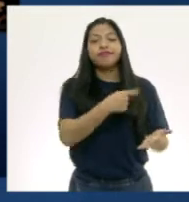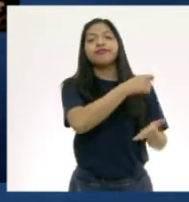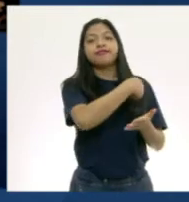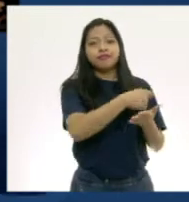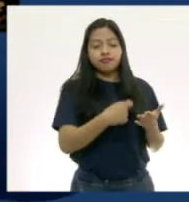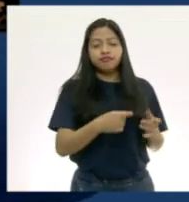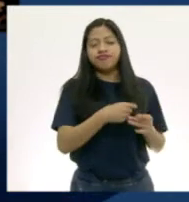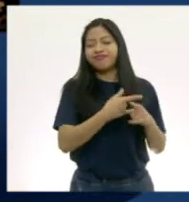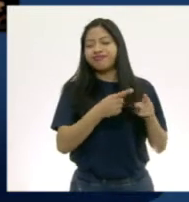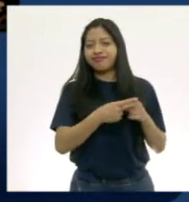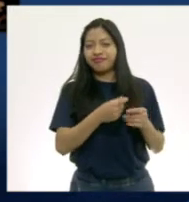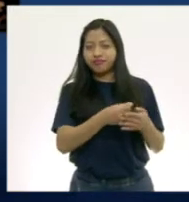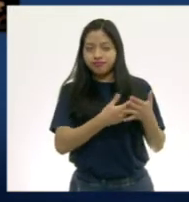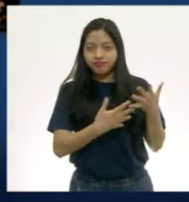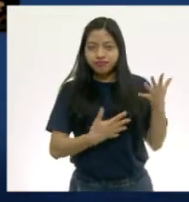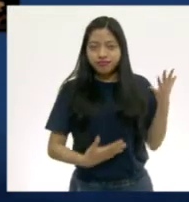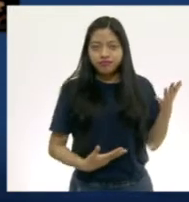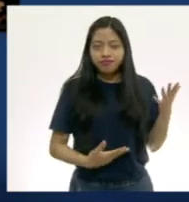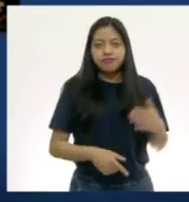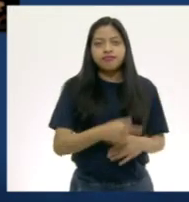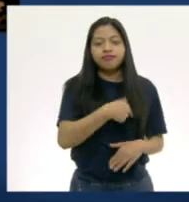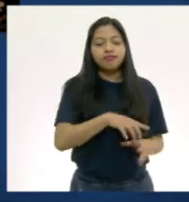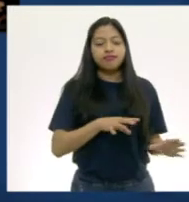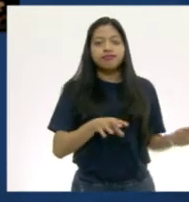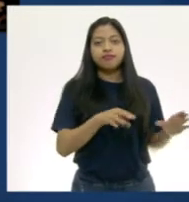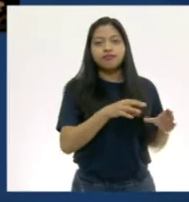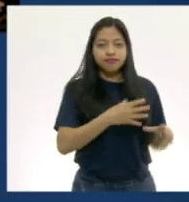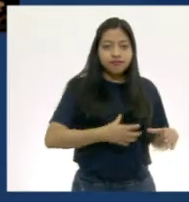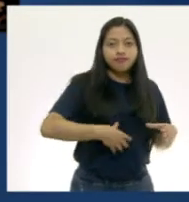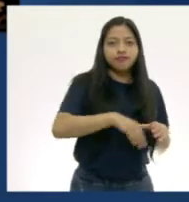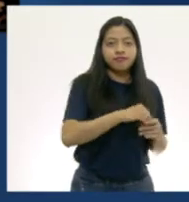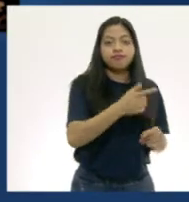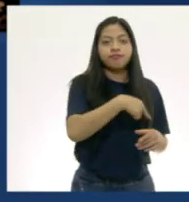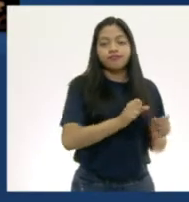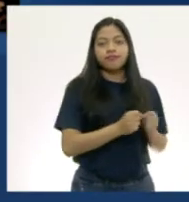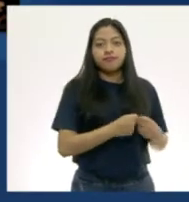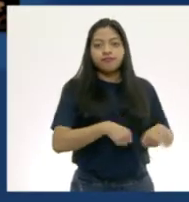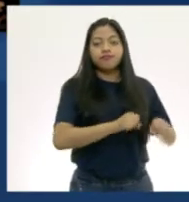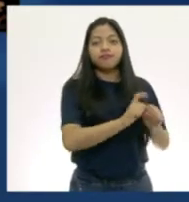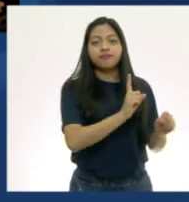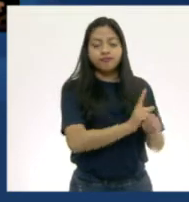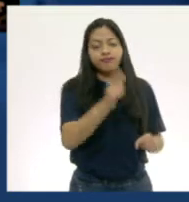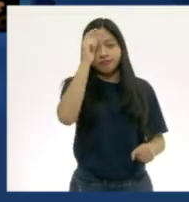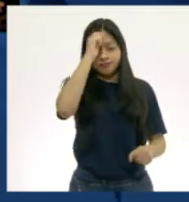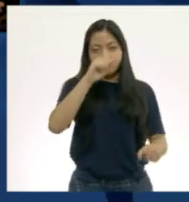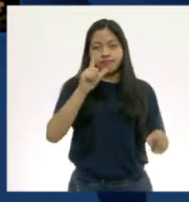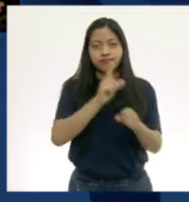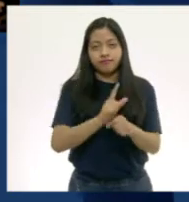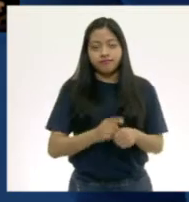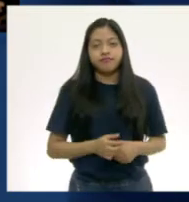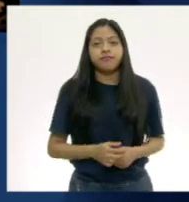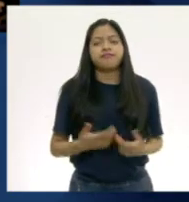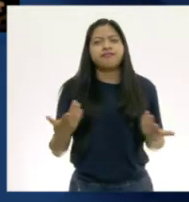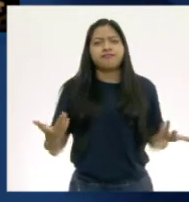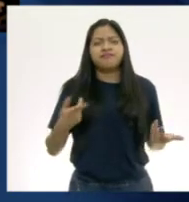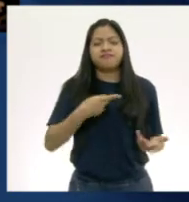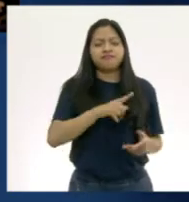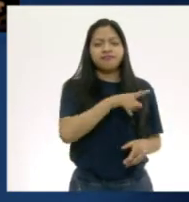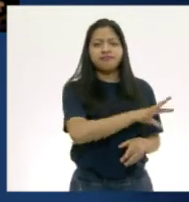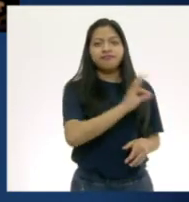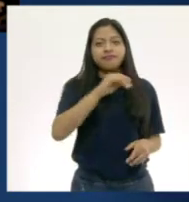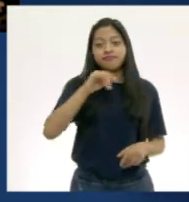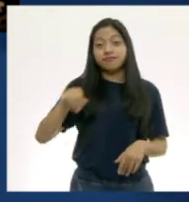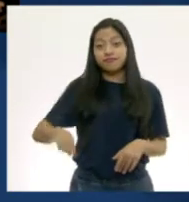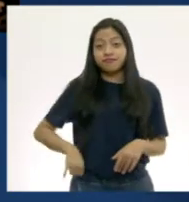demás elementos que van a hacer, digamos, una cultura con esta civilización. Pero bueno, lo interesante de los egipcios es